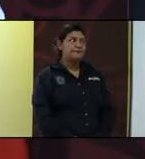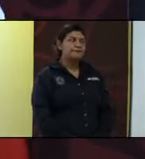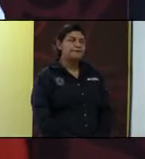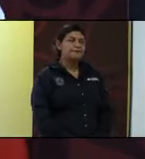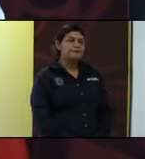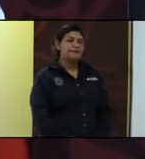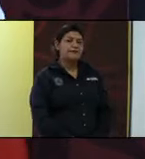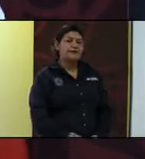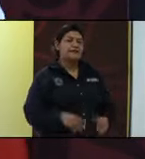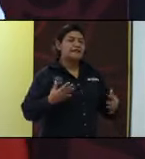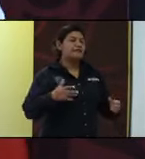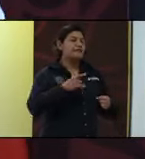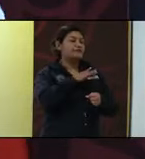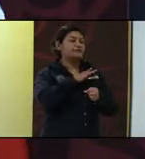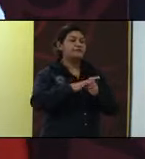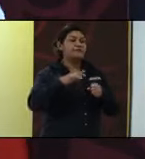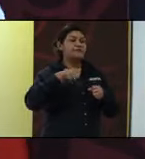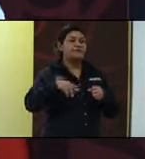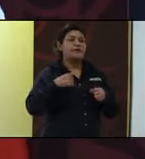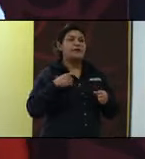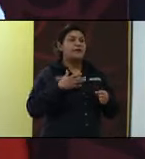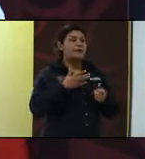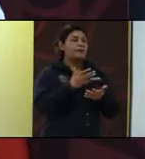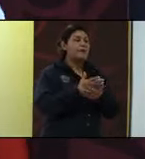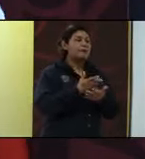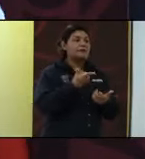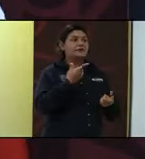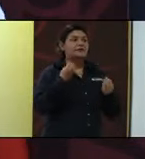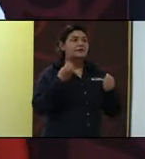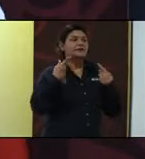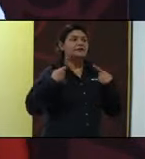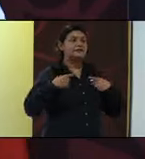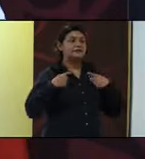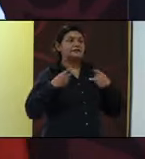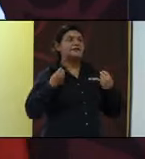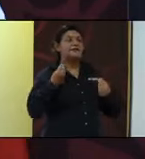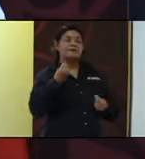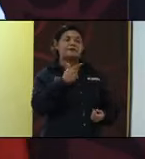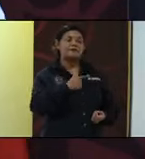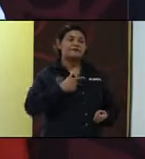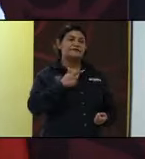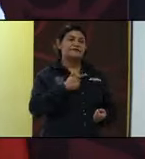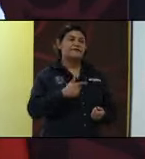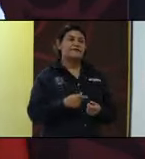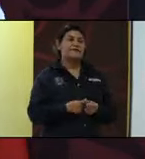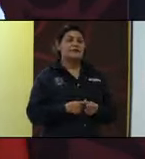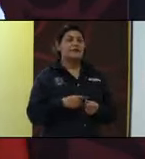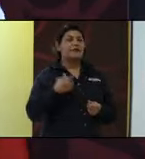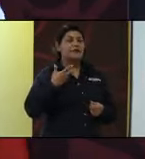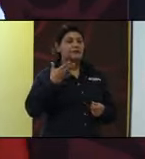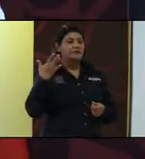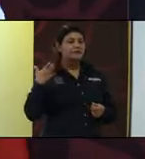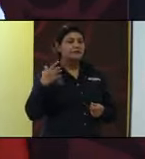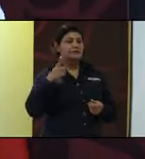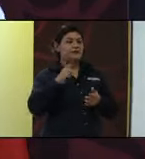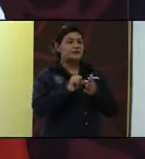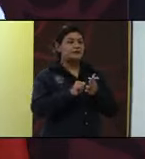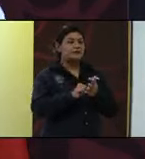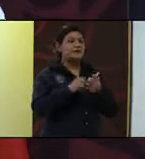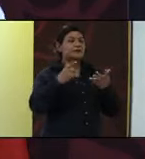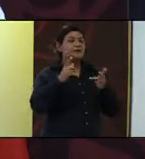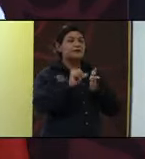Ya está lleno el gimnasio, vamos a cualquier hora y está lleno, y me da mucho gusto. Dentro del marco del mes de los